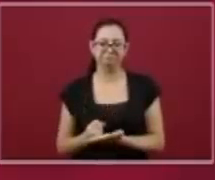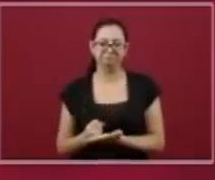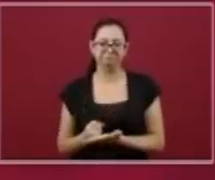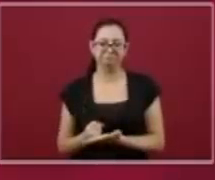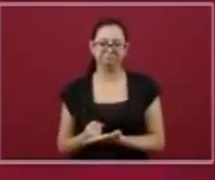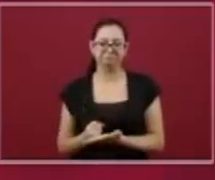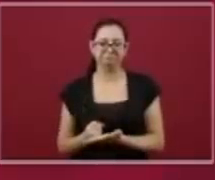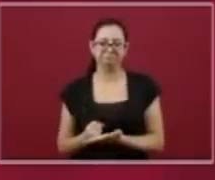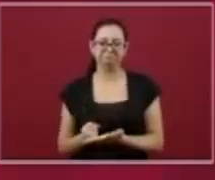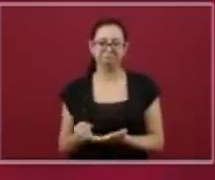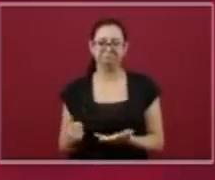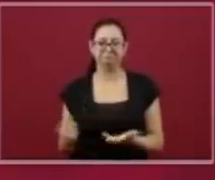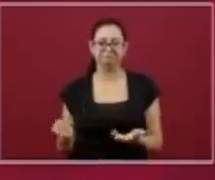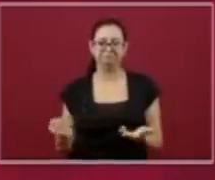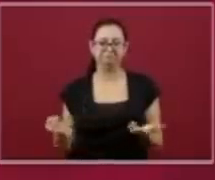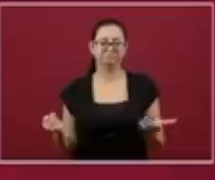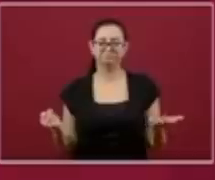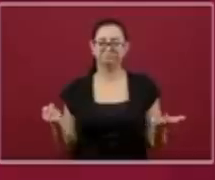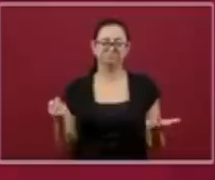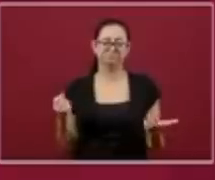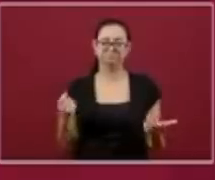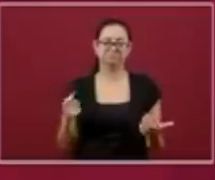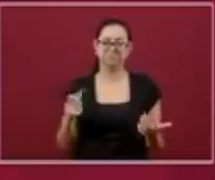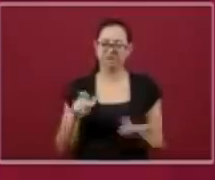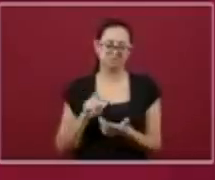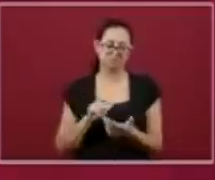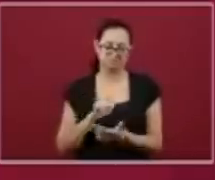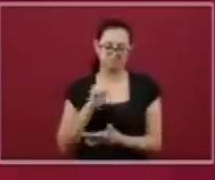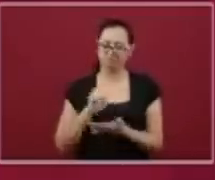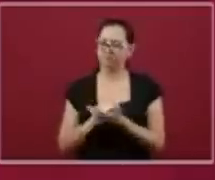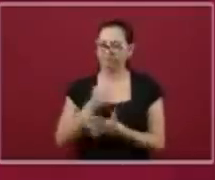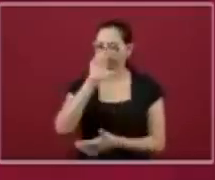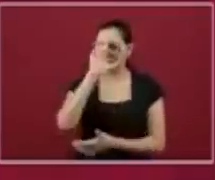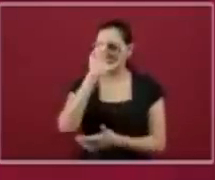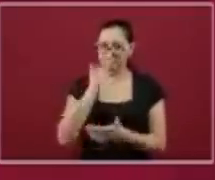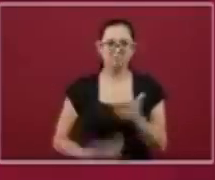es totalmente ilegal, irregular.